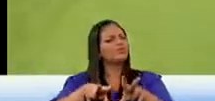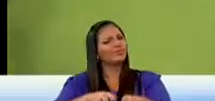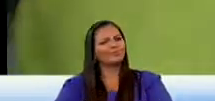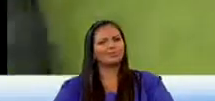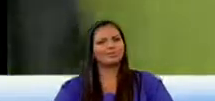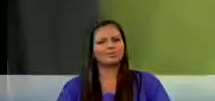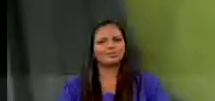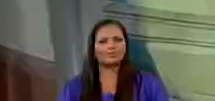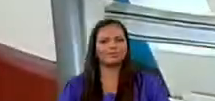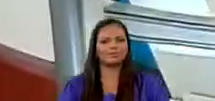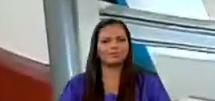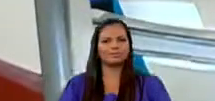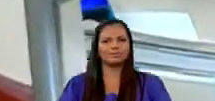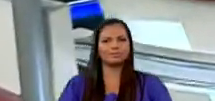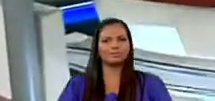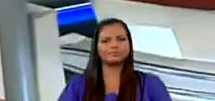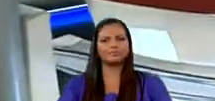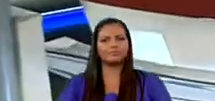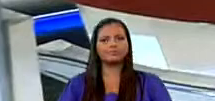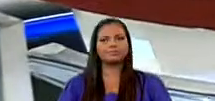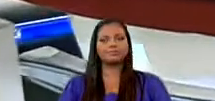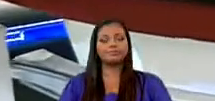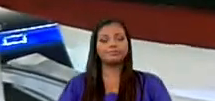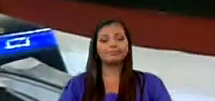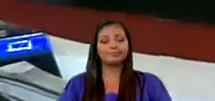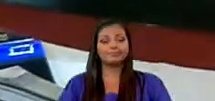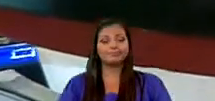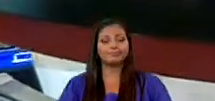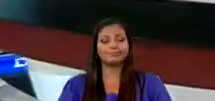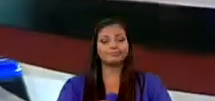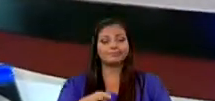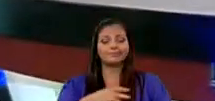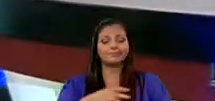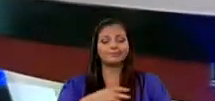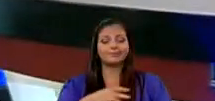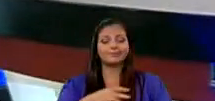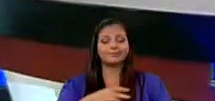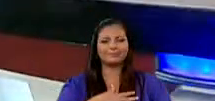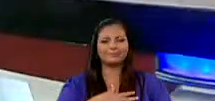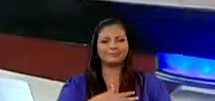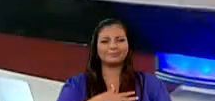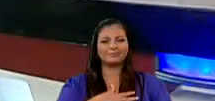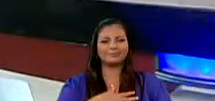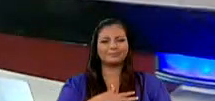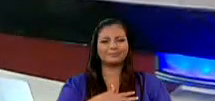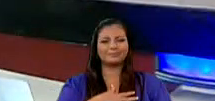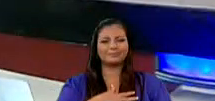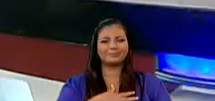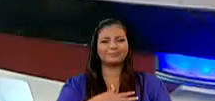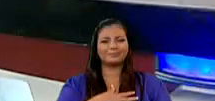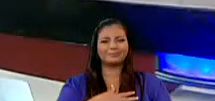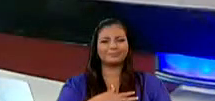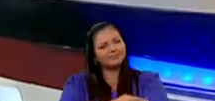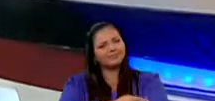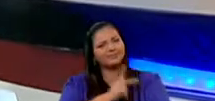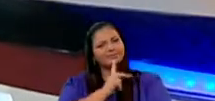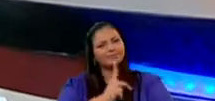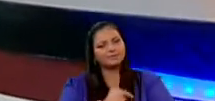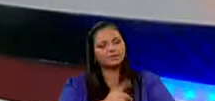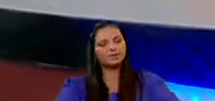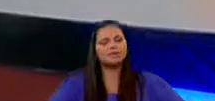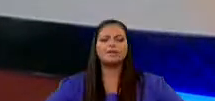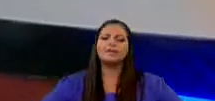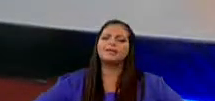Vascones. Qué caso tan terrible, Hugo. No, hay exceso de parte del padre, pero de que se debe de haber un castigo